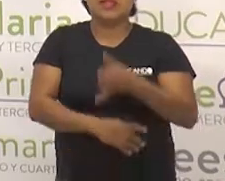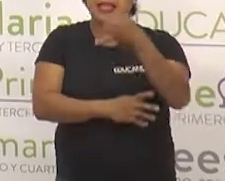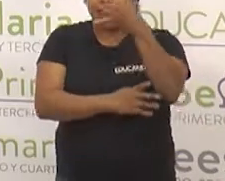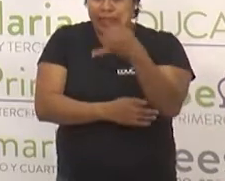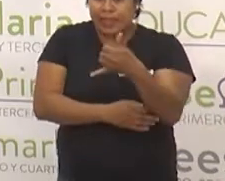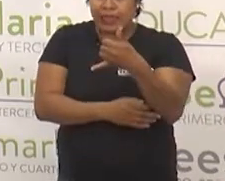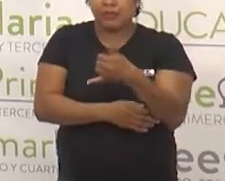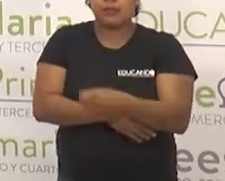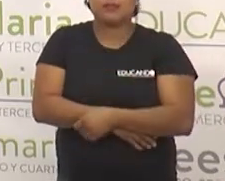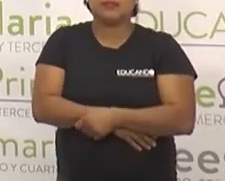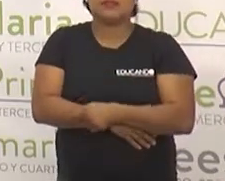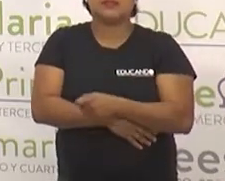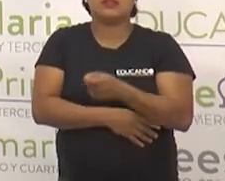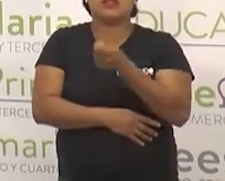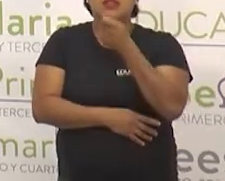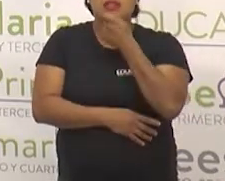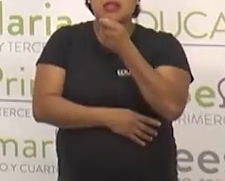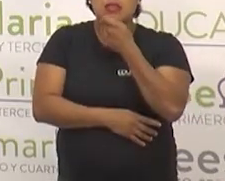Y